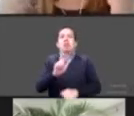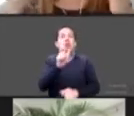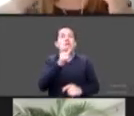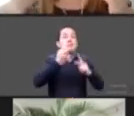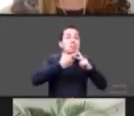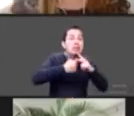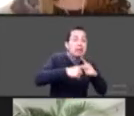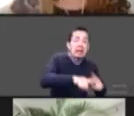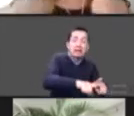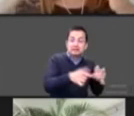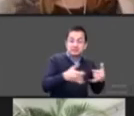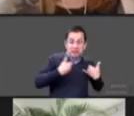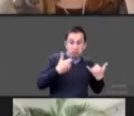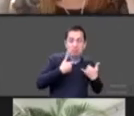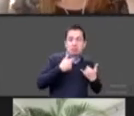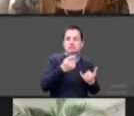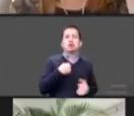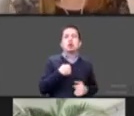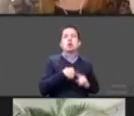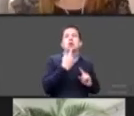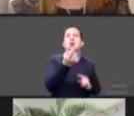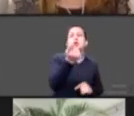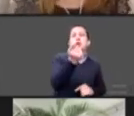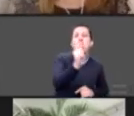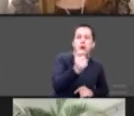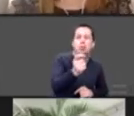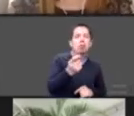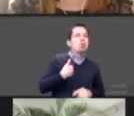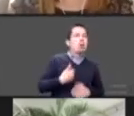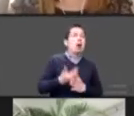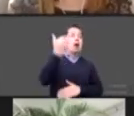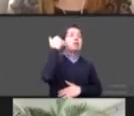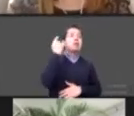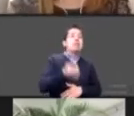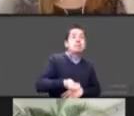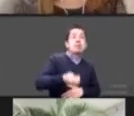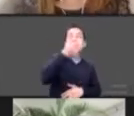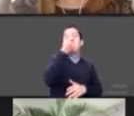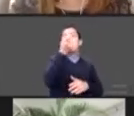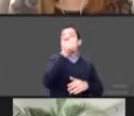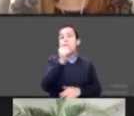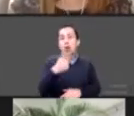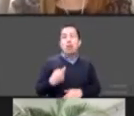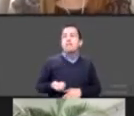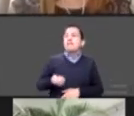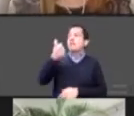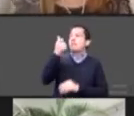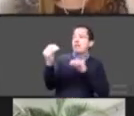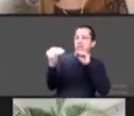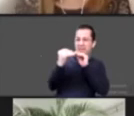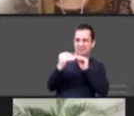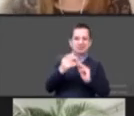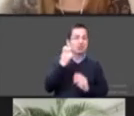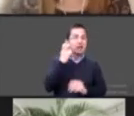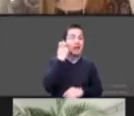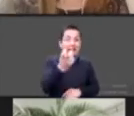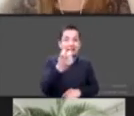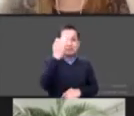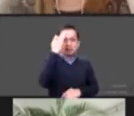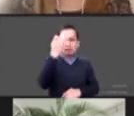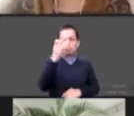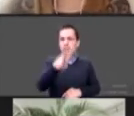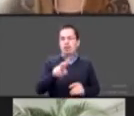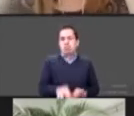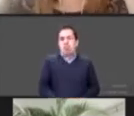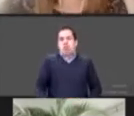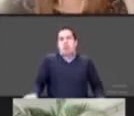son súper importantes. O sea, sí les pido que recuerden ese momento en que eran jóvenes y ¿qué pasó? O sea, ¿qué recuerdan? Un beso,